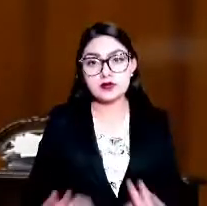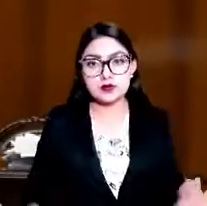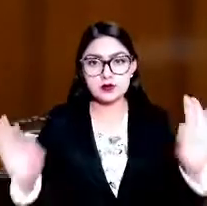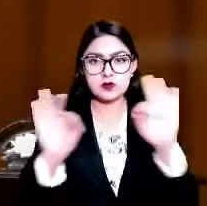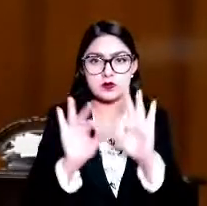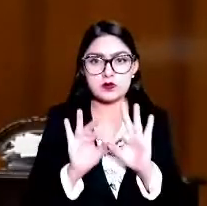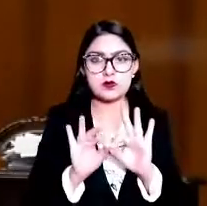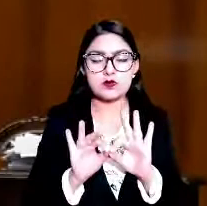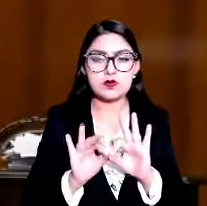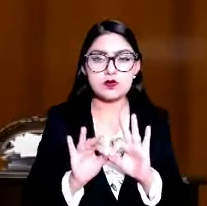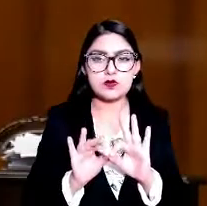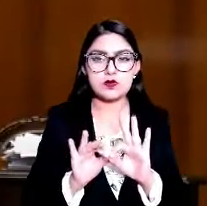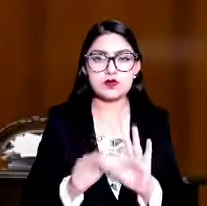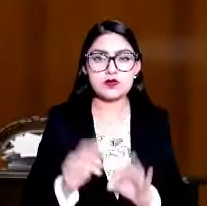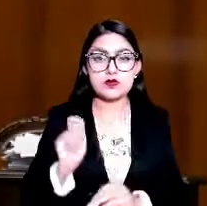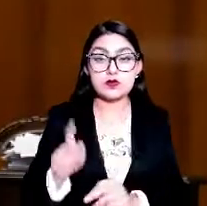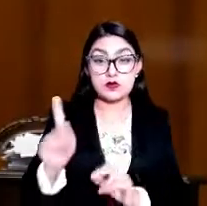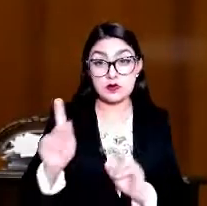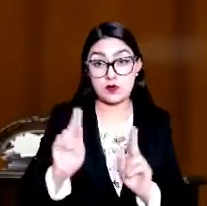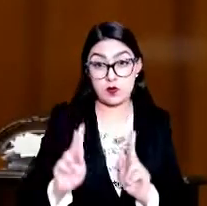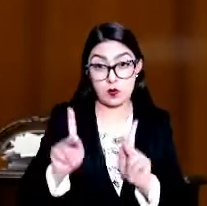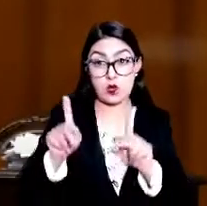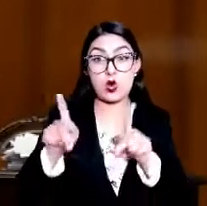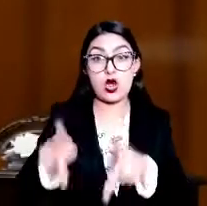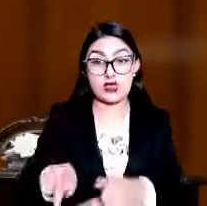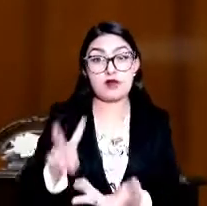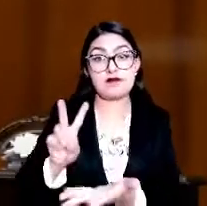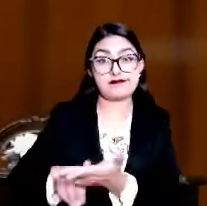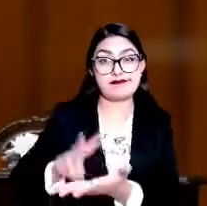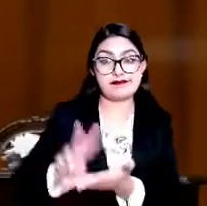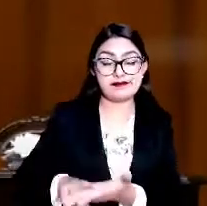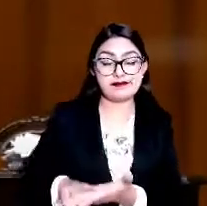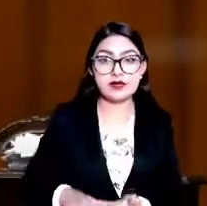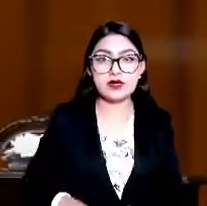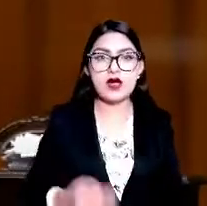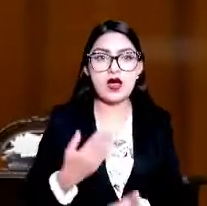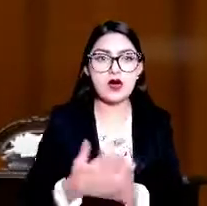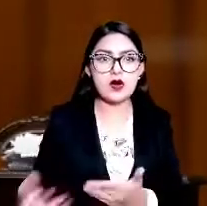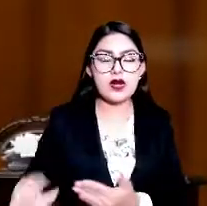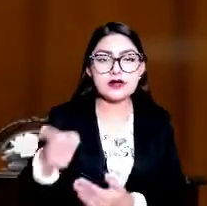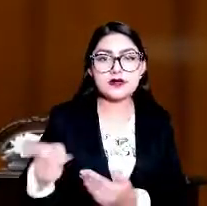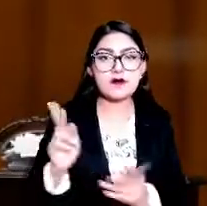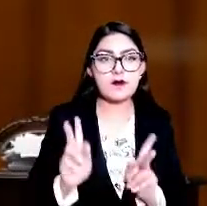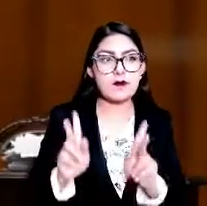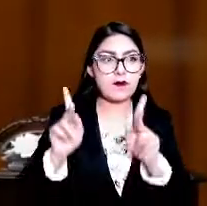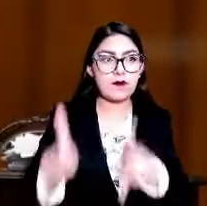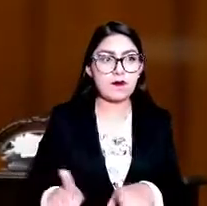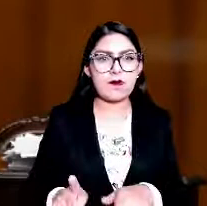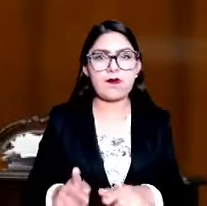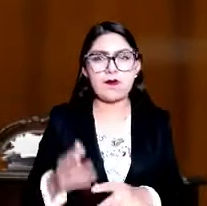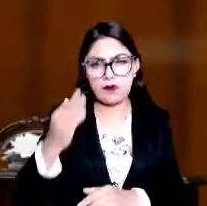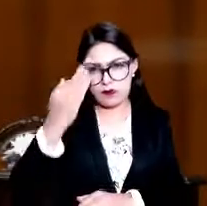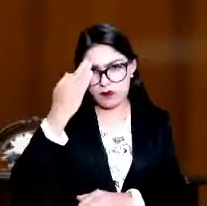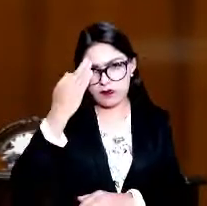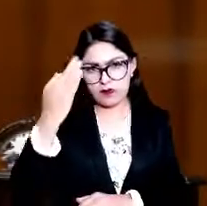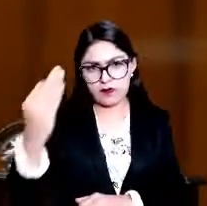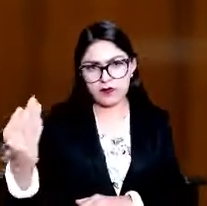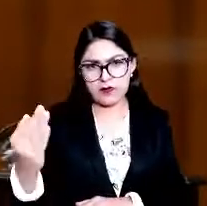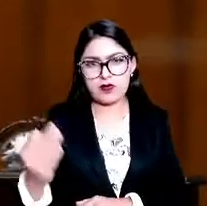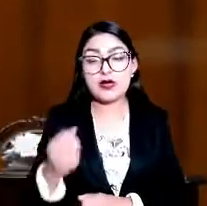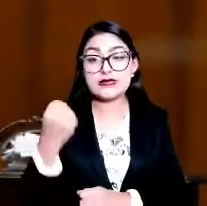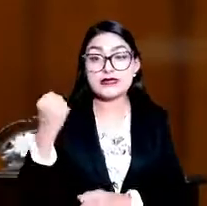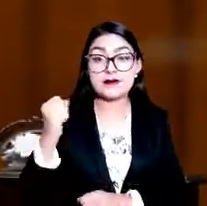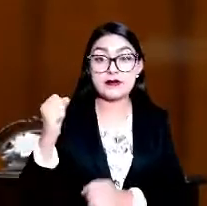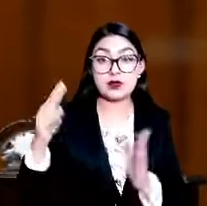que tenía el puente en mención. Y sé que este lleva dañado desde septiembre del